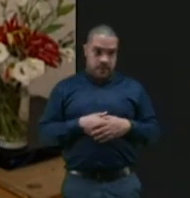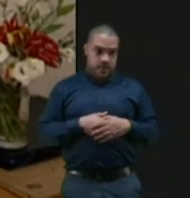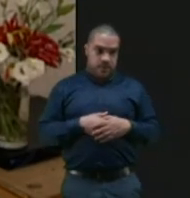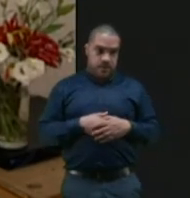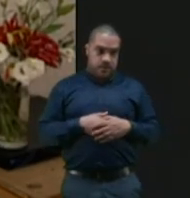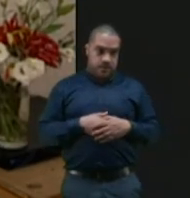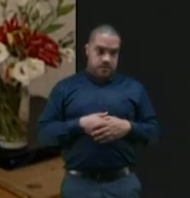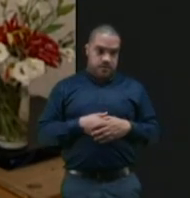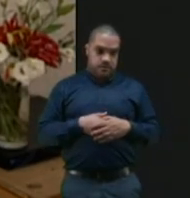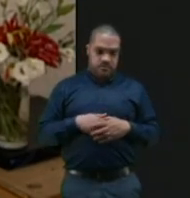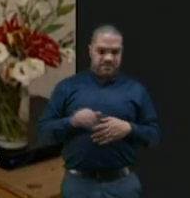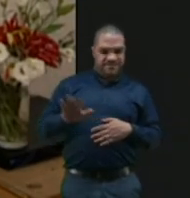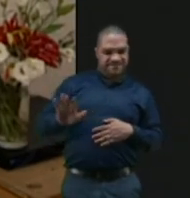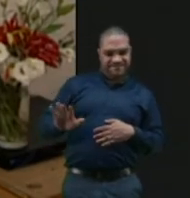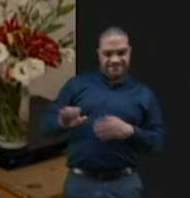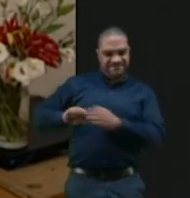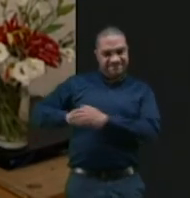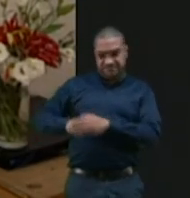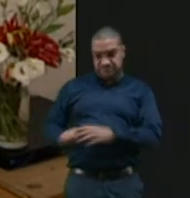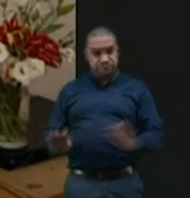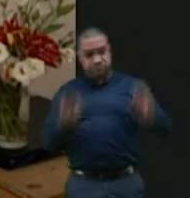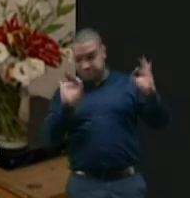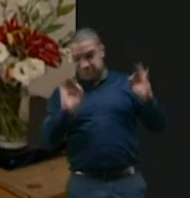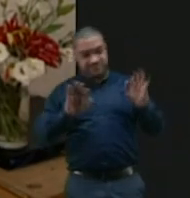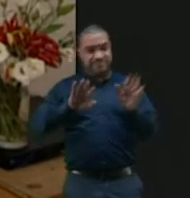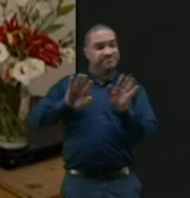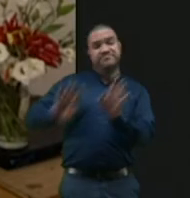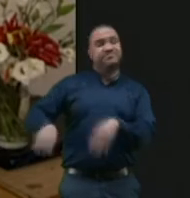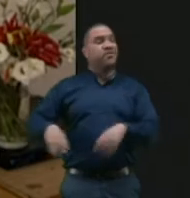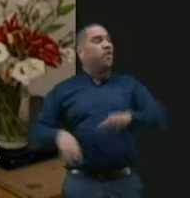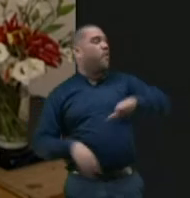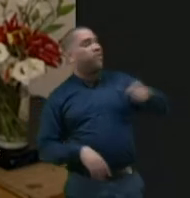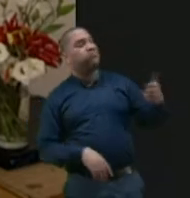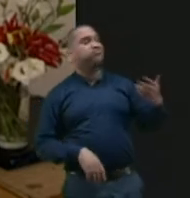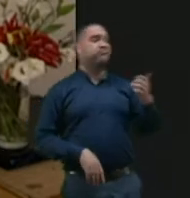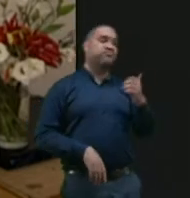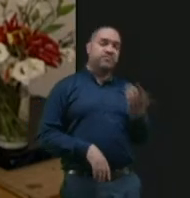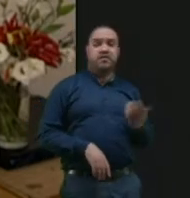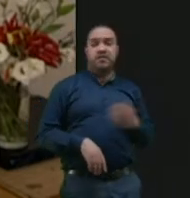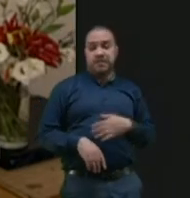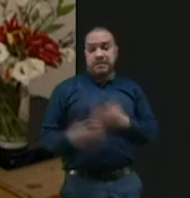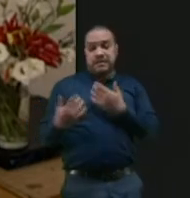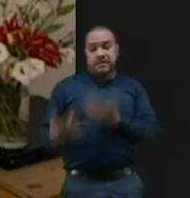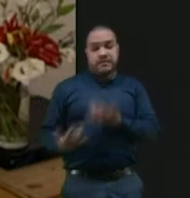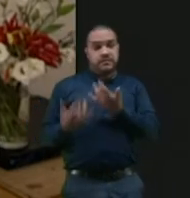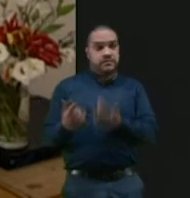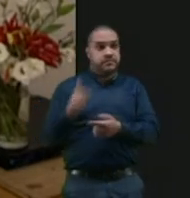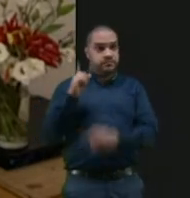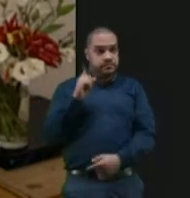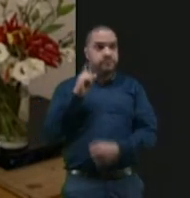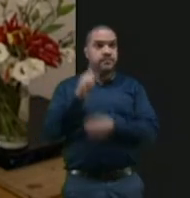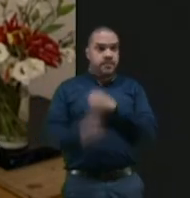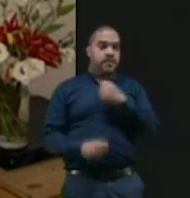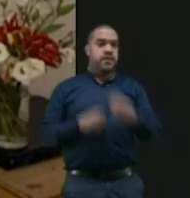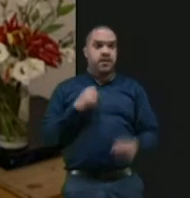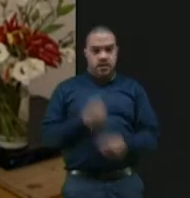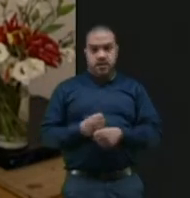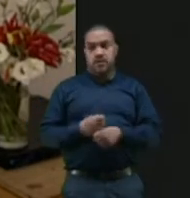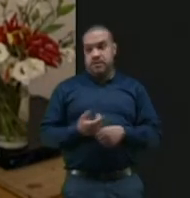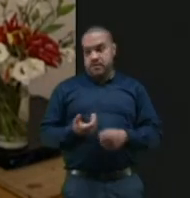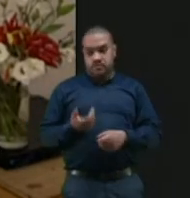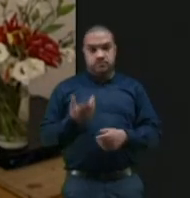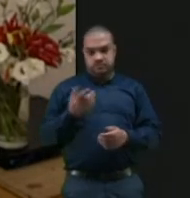lo dejaba a un lado porque no era suficientemente bueno. Entonces tomó un año de iteraciones, una después de